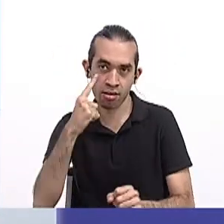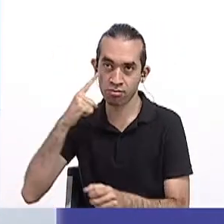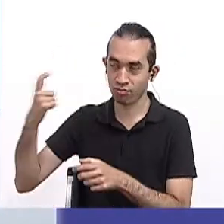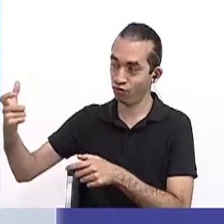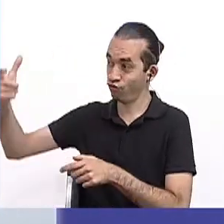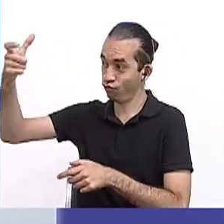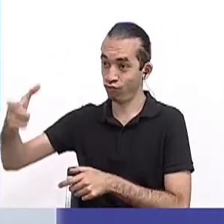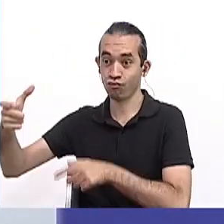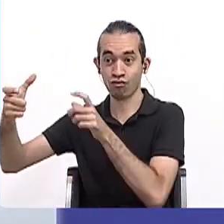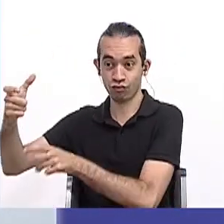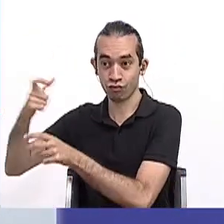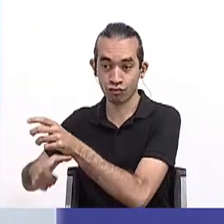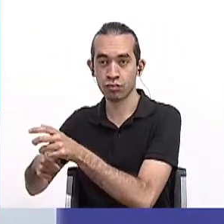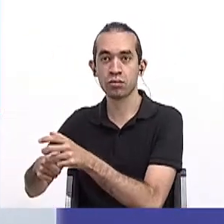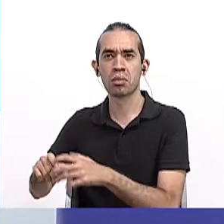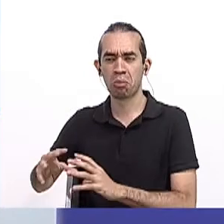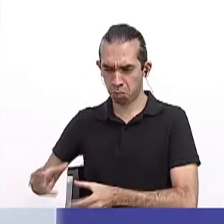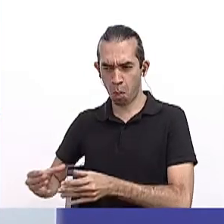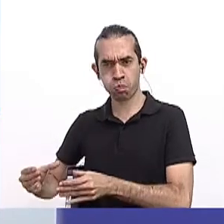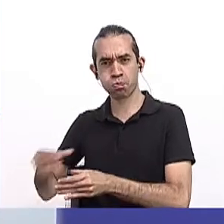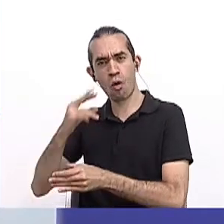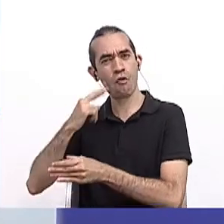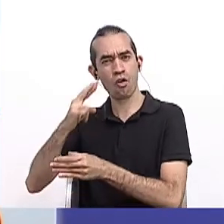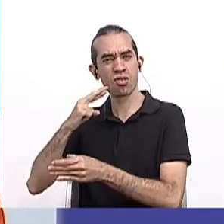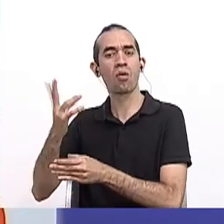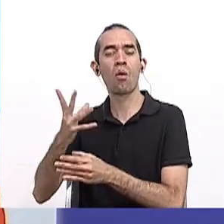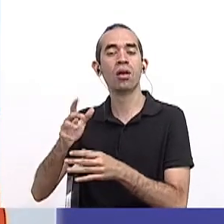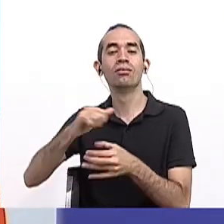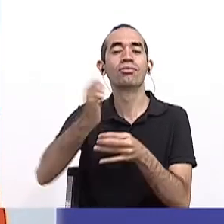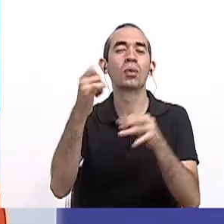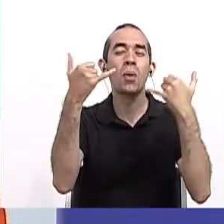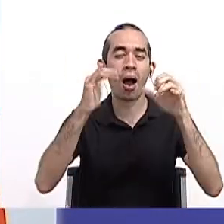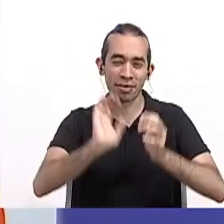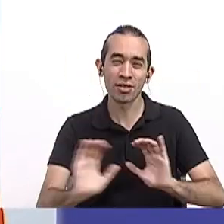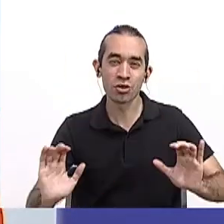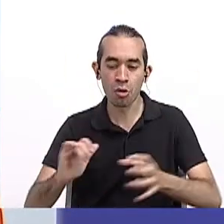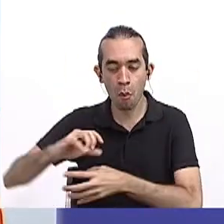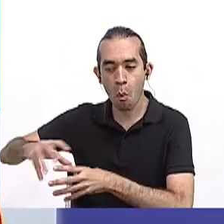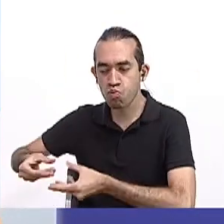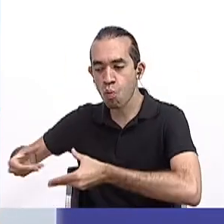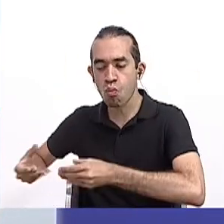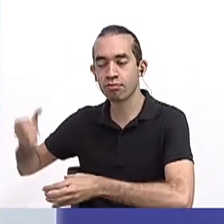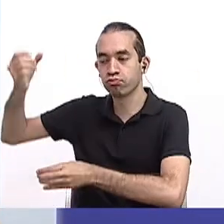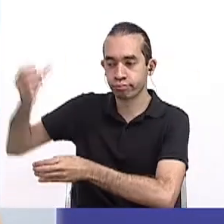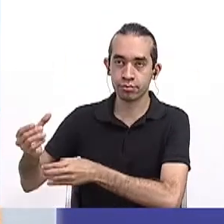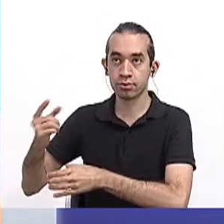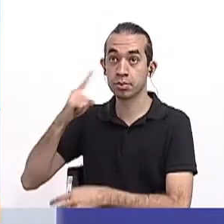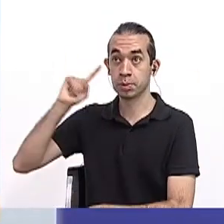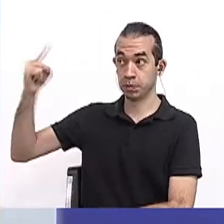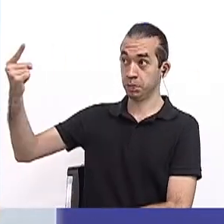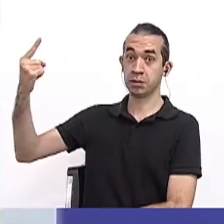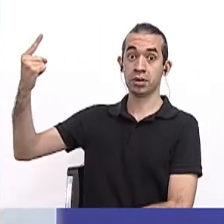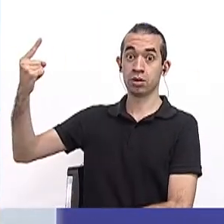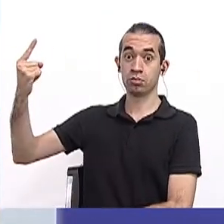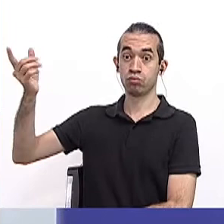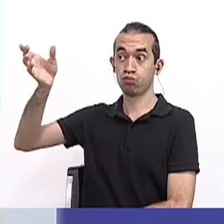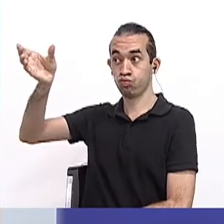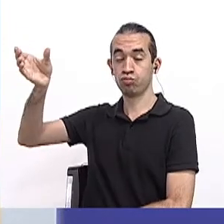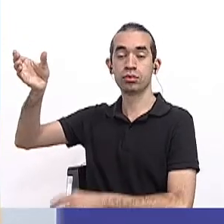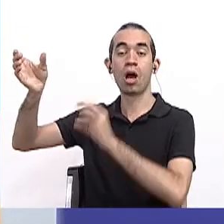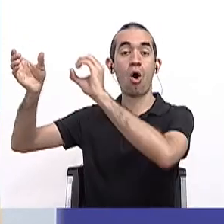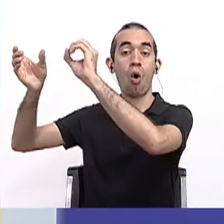en plasticina. En el primer vaso vamos a representar el oxígeno. En el segundo vaso